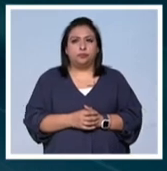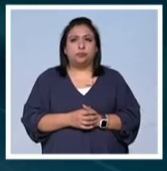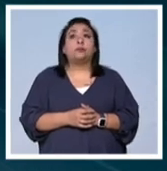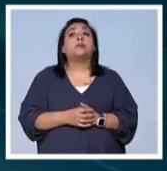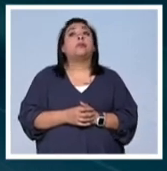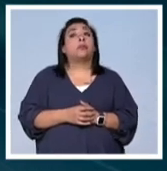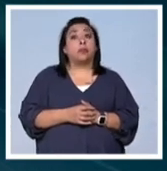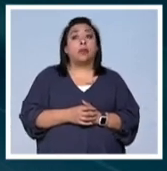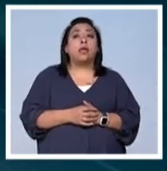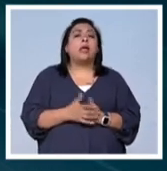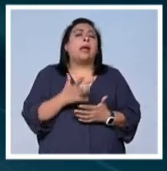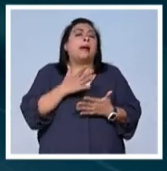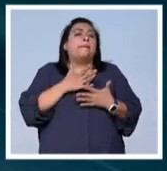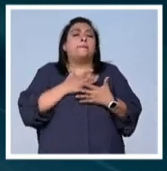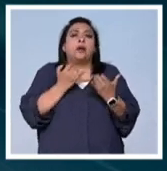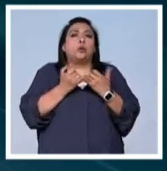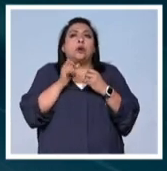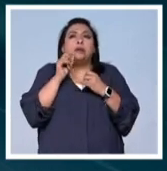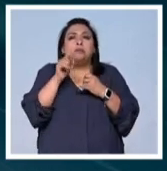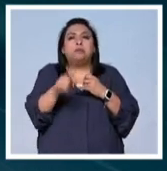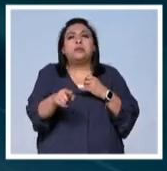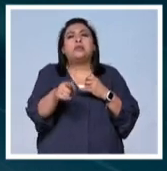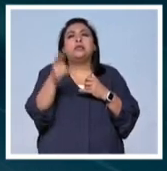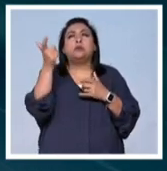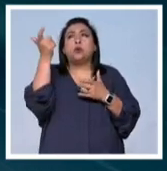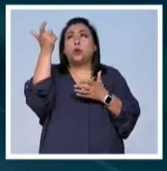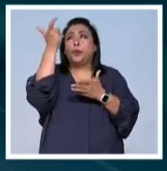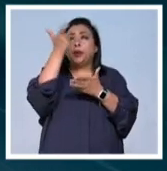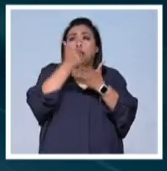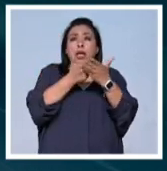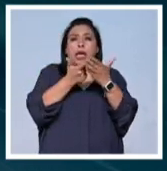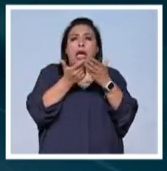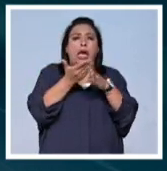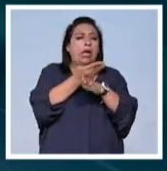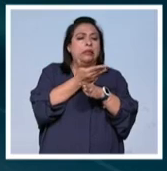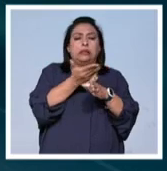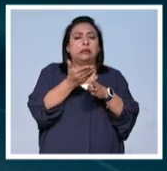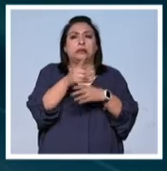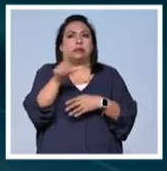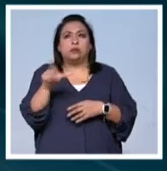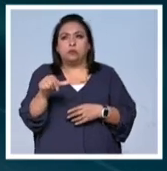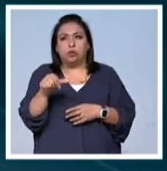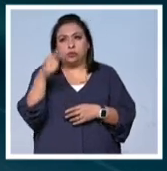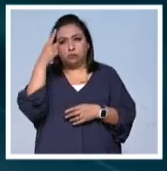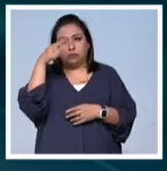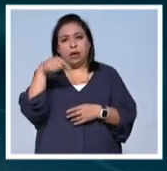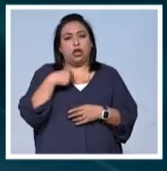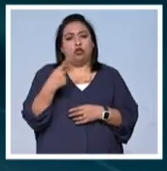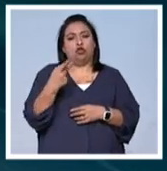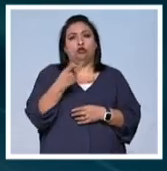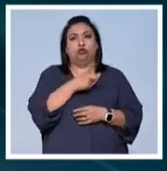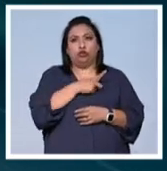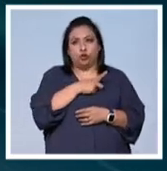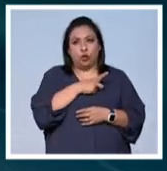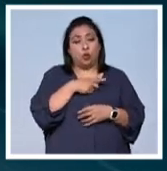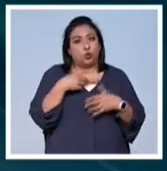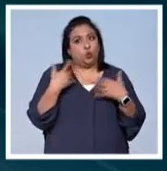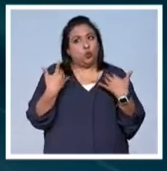Amar es como si fueras parte del ocaso Ni antes ni después para estar solos